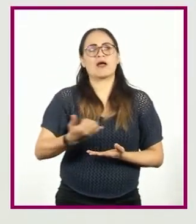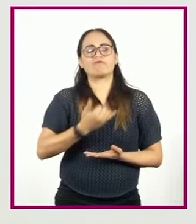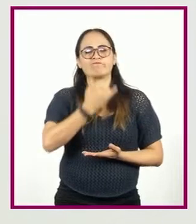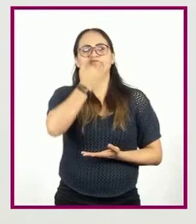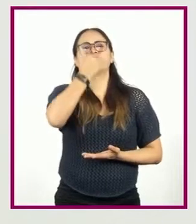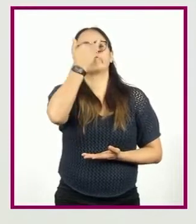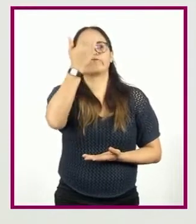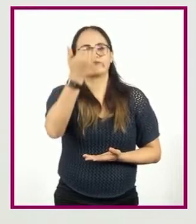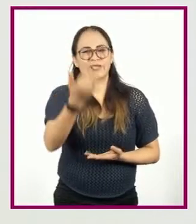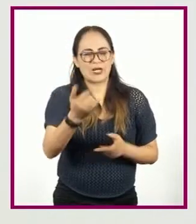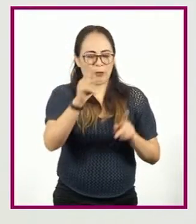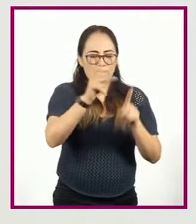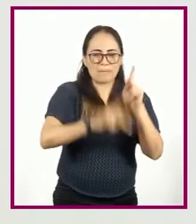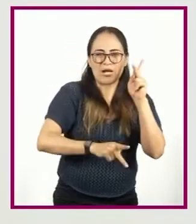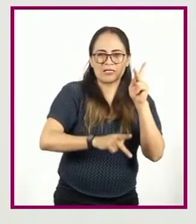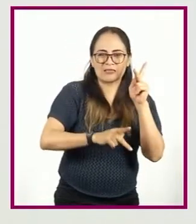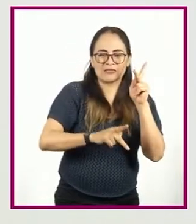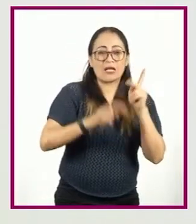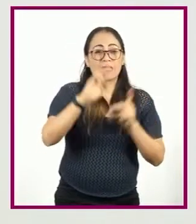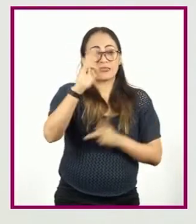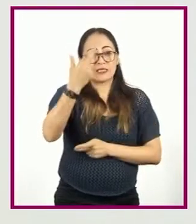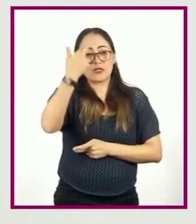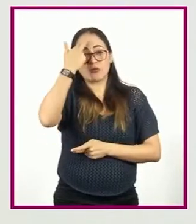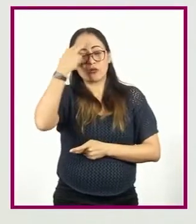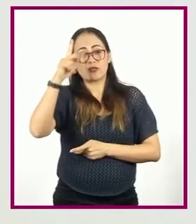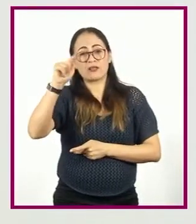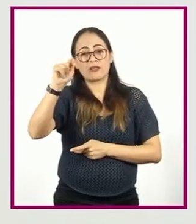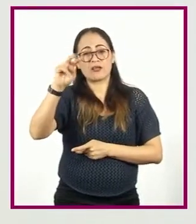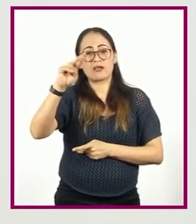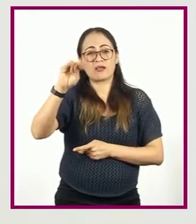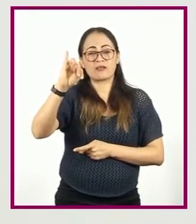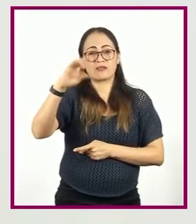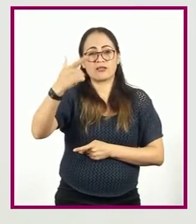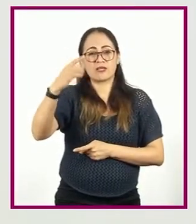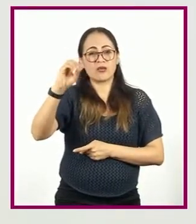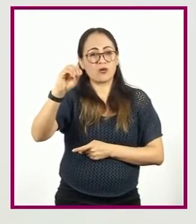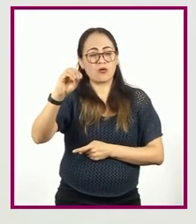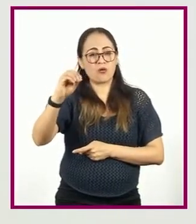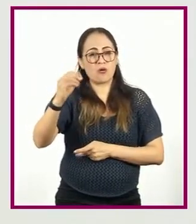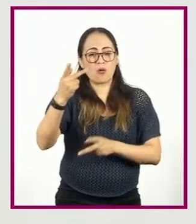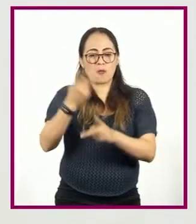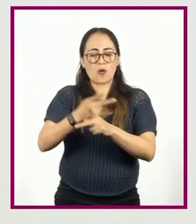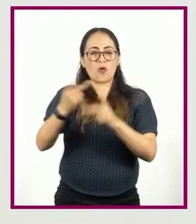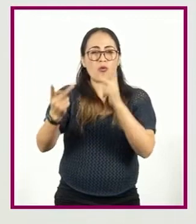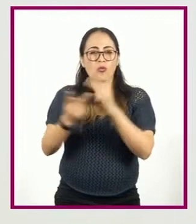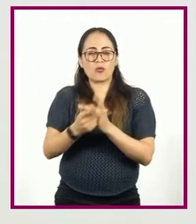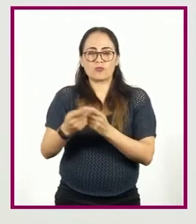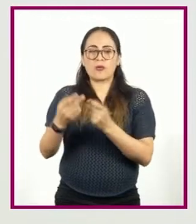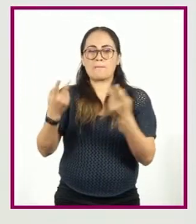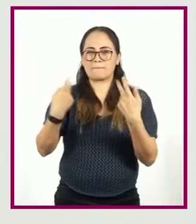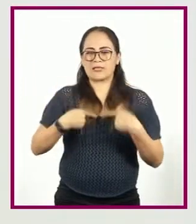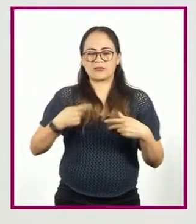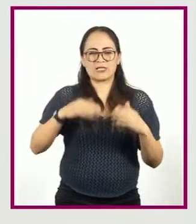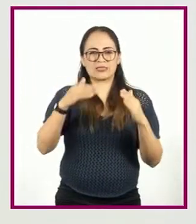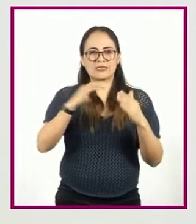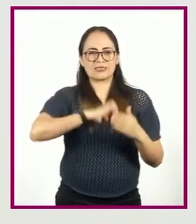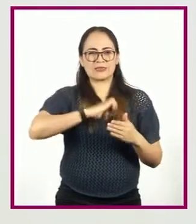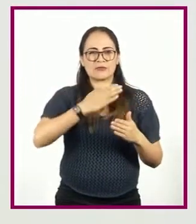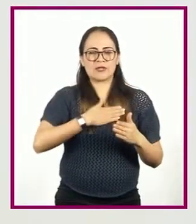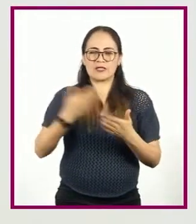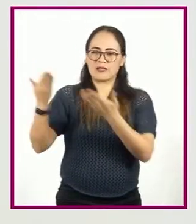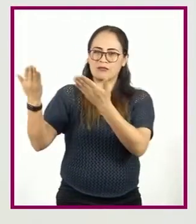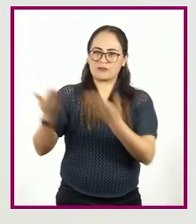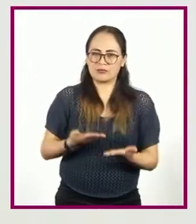incorrecta. Recuerda que el trigo fue un producto traído por los conquistadores. El origen de